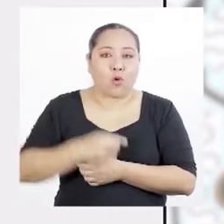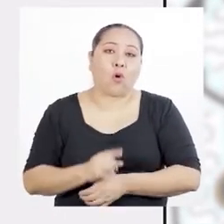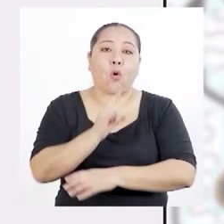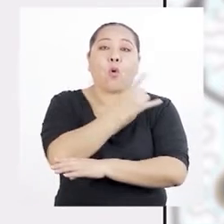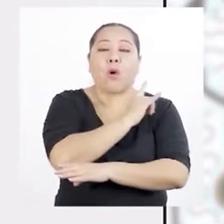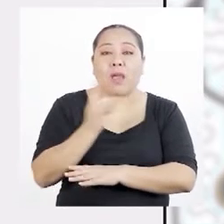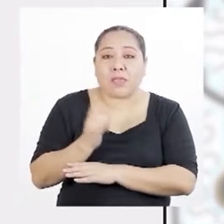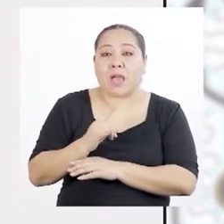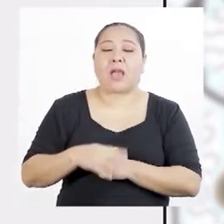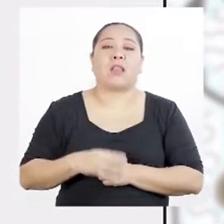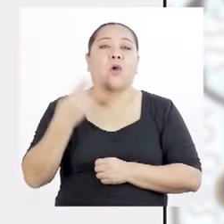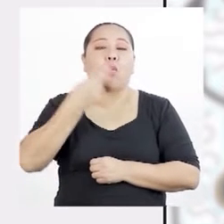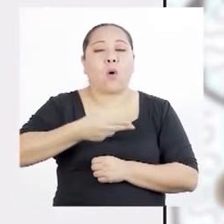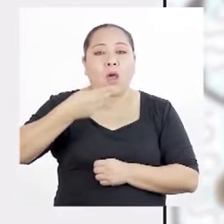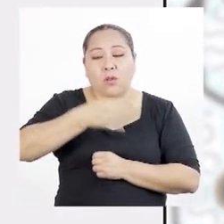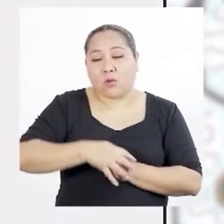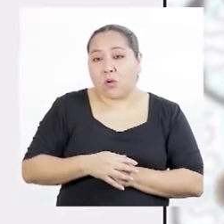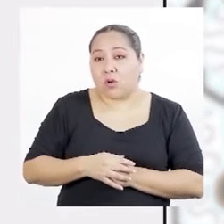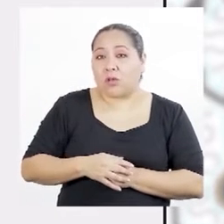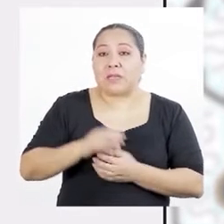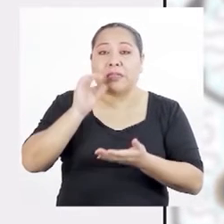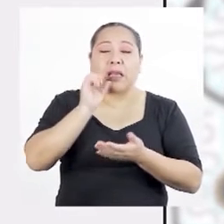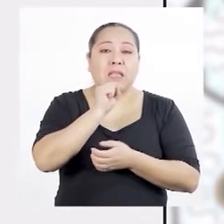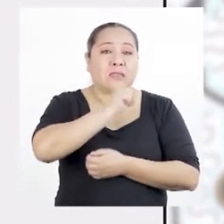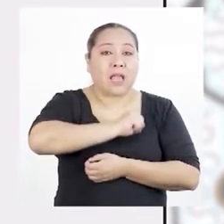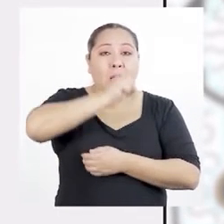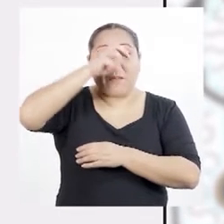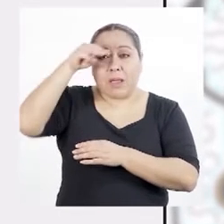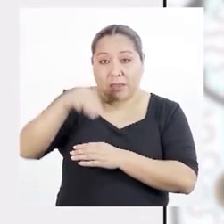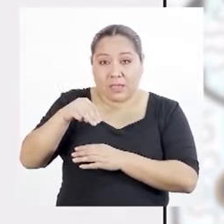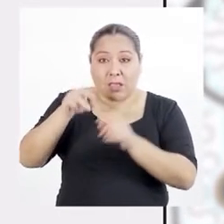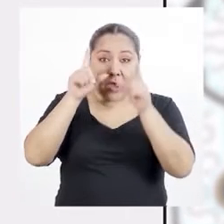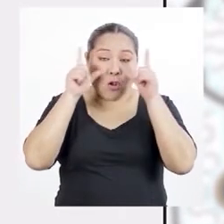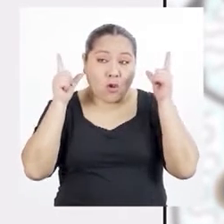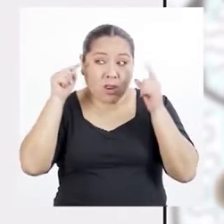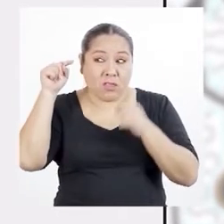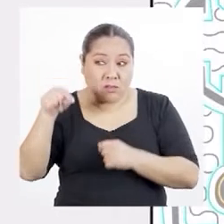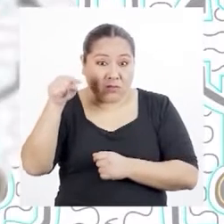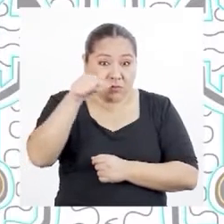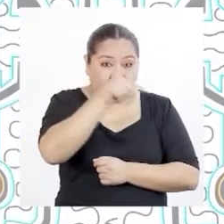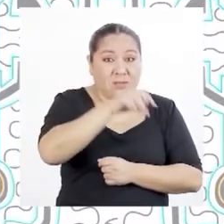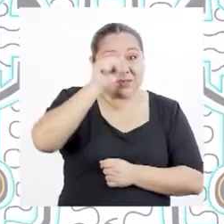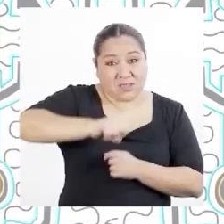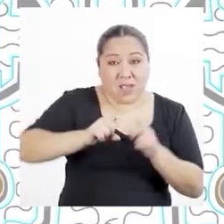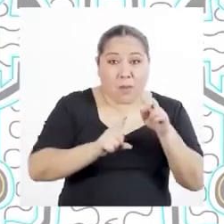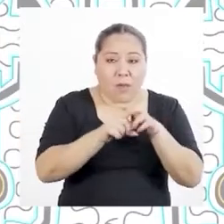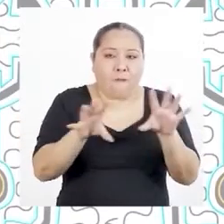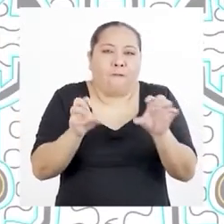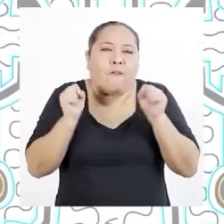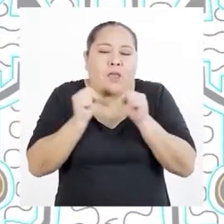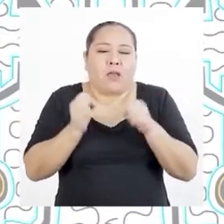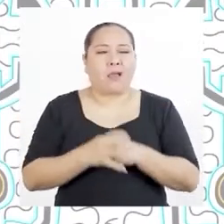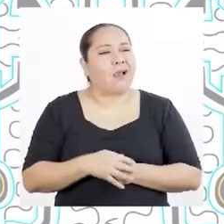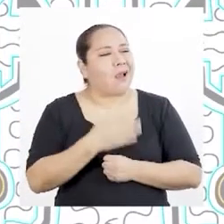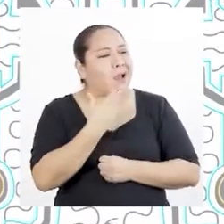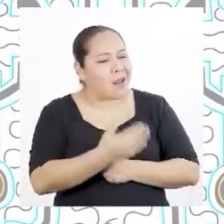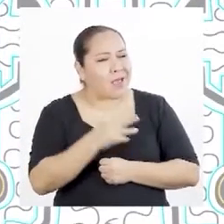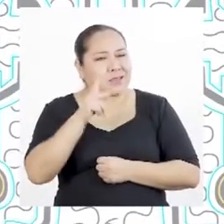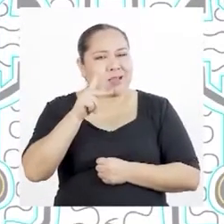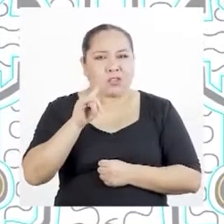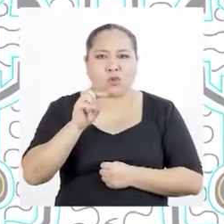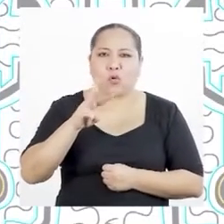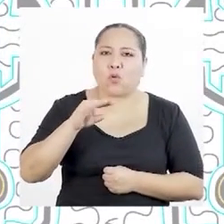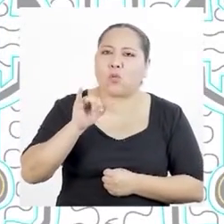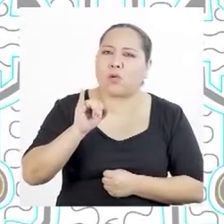Ucayali, Huánuco, San Martín y Loreto presentan este fenómeno. Gracias, Cubí. ¡Cuánta información!